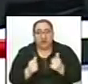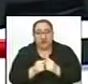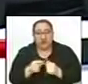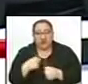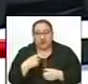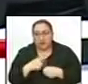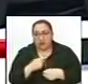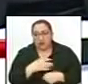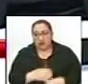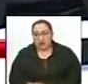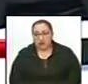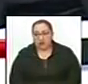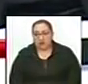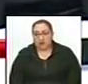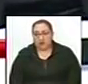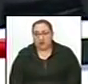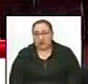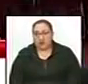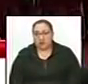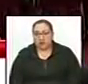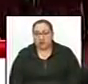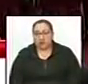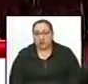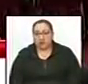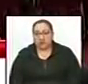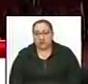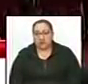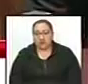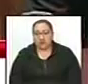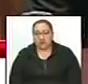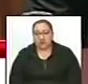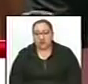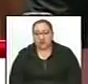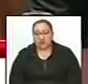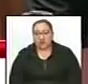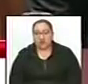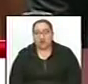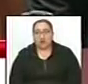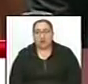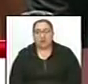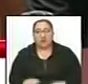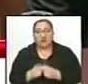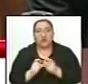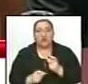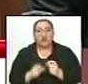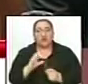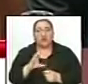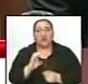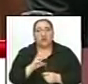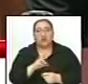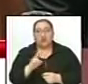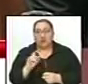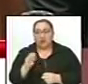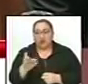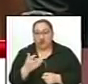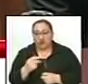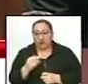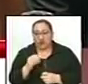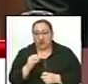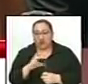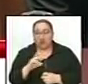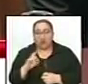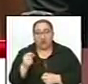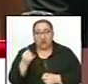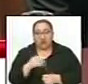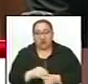mi participación, señor presidente. Gracias, congresista Mantilla. Tenía la palabra congresista Ceballos. Me pide una cuestión de